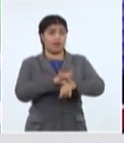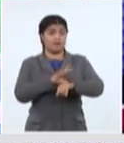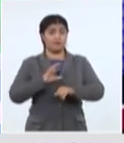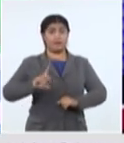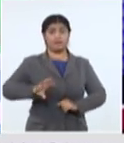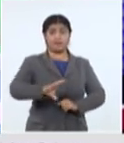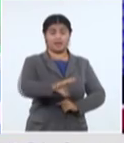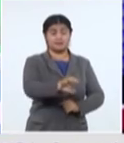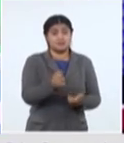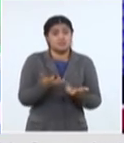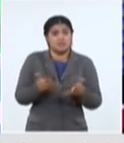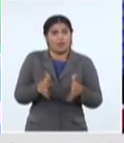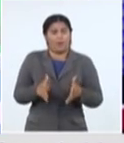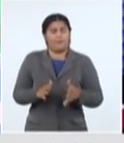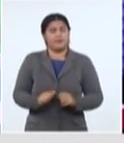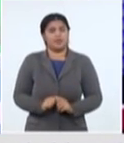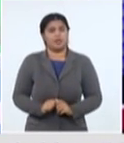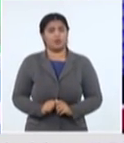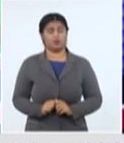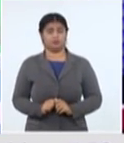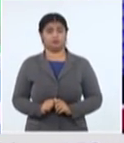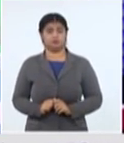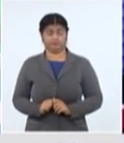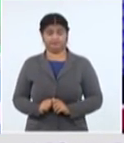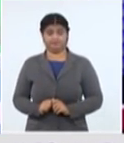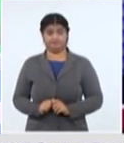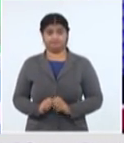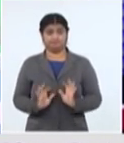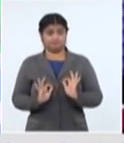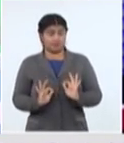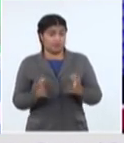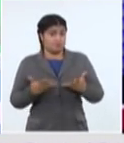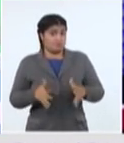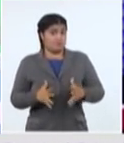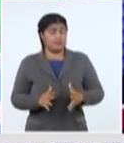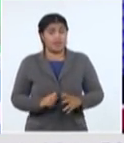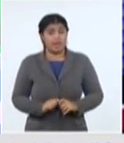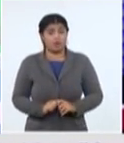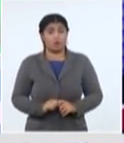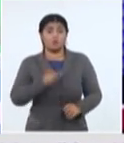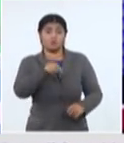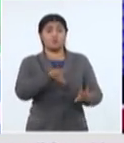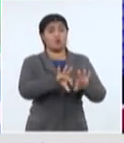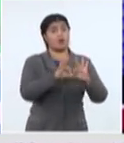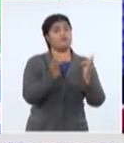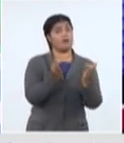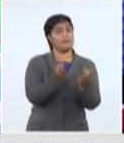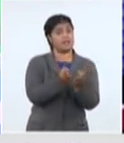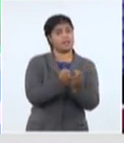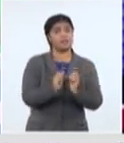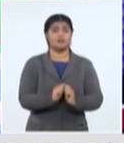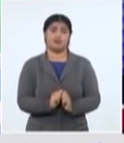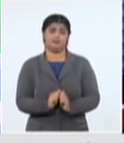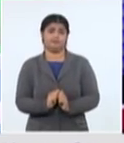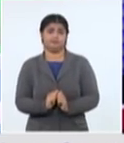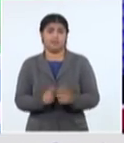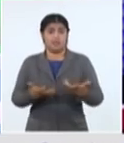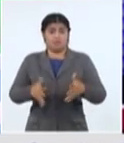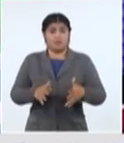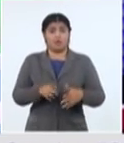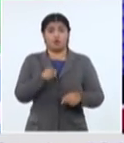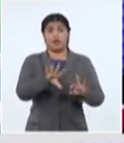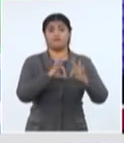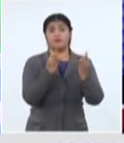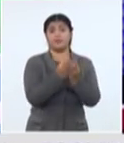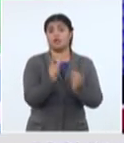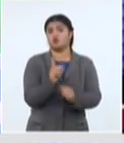enfermarse y no rebasar la enfermedad. Miedo no solo por ello, miedo también por sus familiares queridos, por sus amigos, teniendo en cuenta la